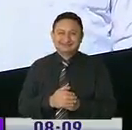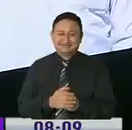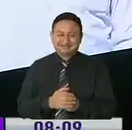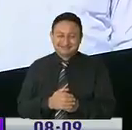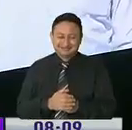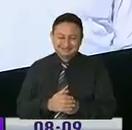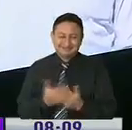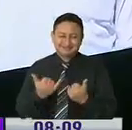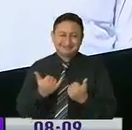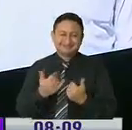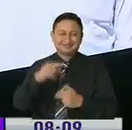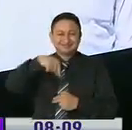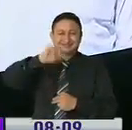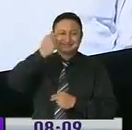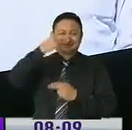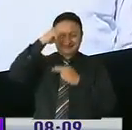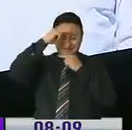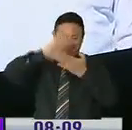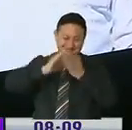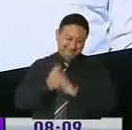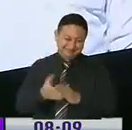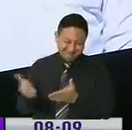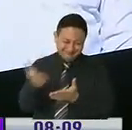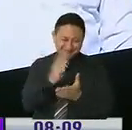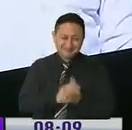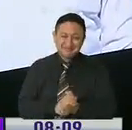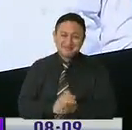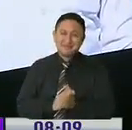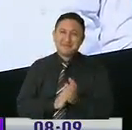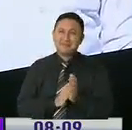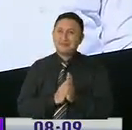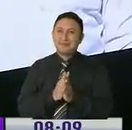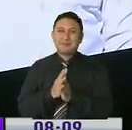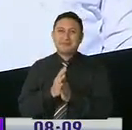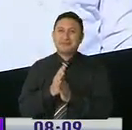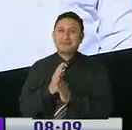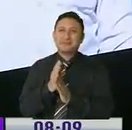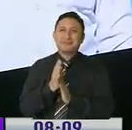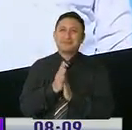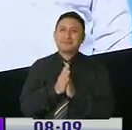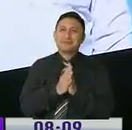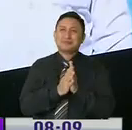este es trabajo del primer noticiero de la comunidad. Adelante, Sofi, por favor.